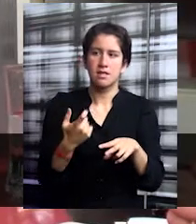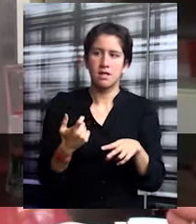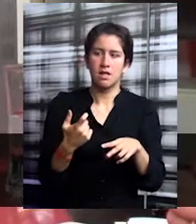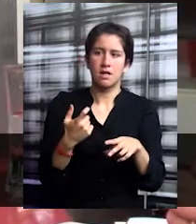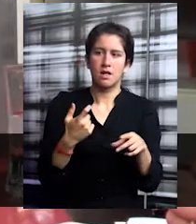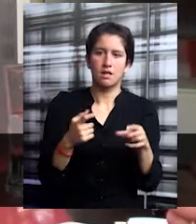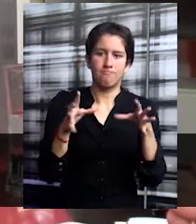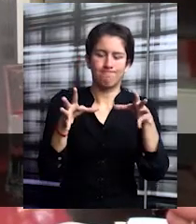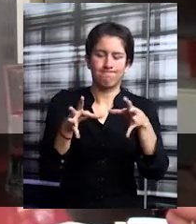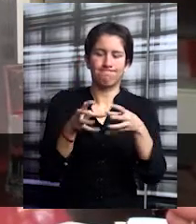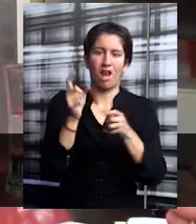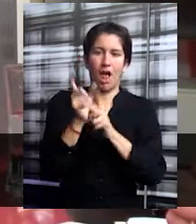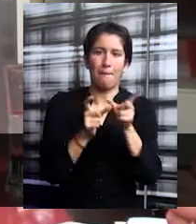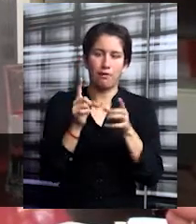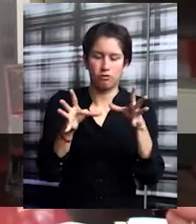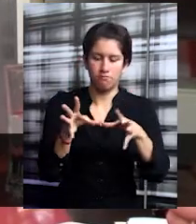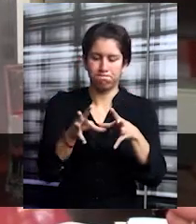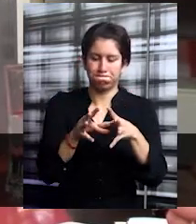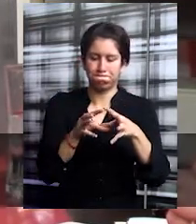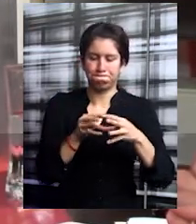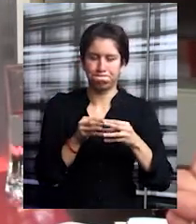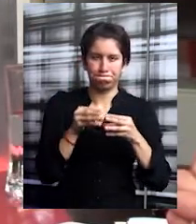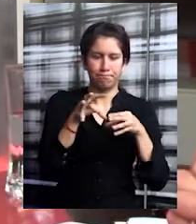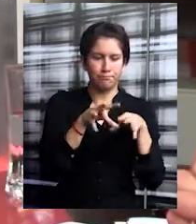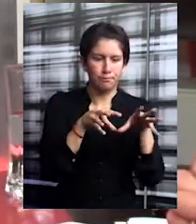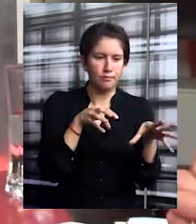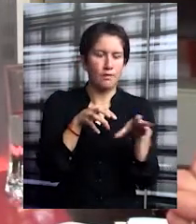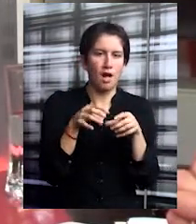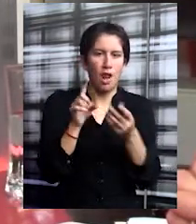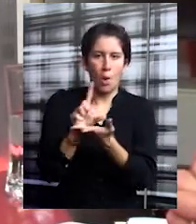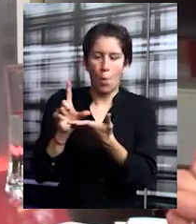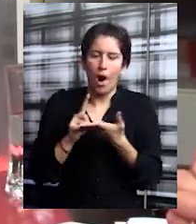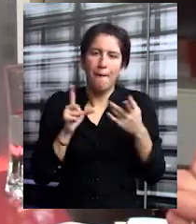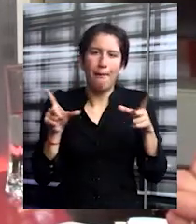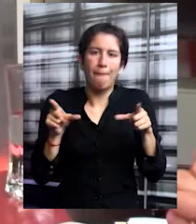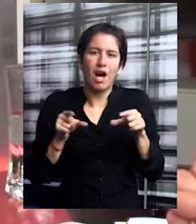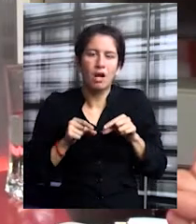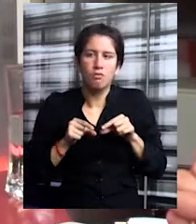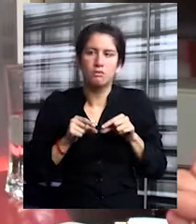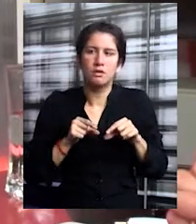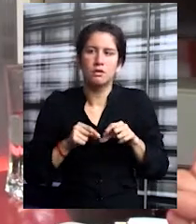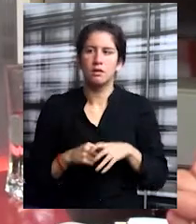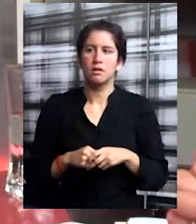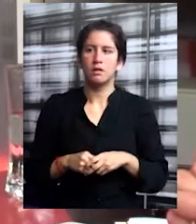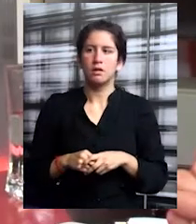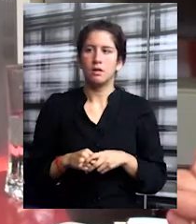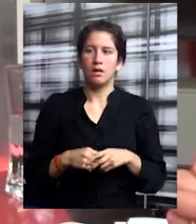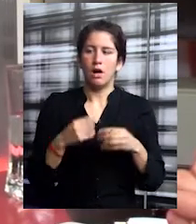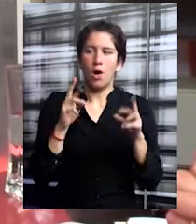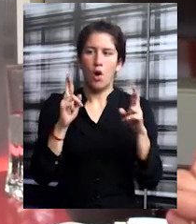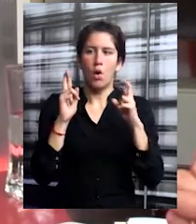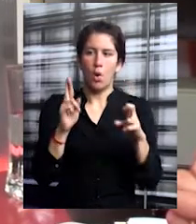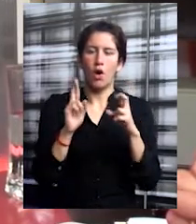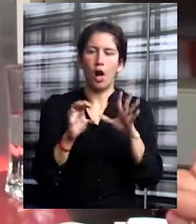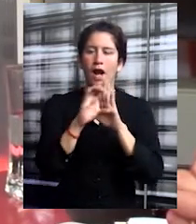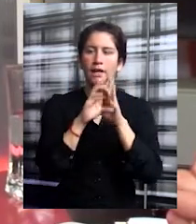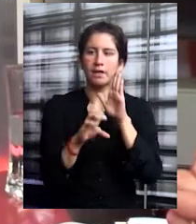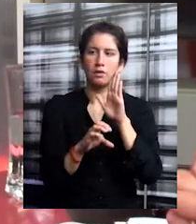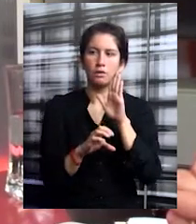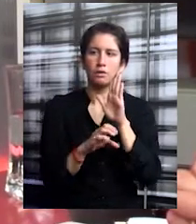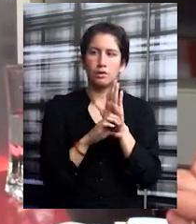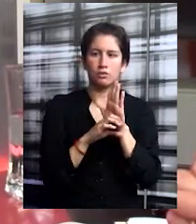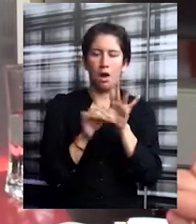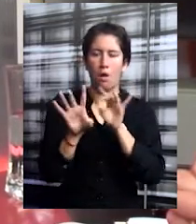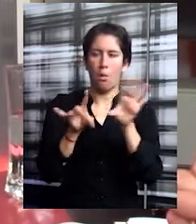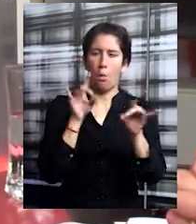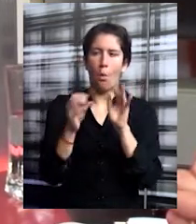espacios más pequeños. Esos son los espacios de gobierno local. Ojalá que la Constitución tome en cuenta un poco más el empoderamiento